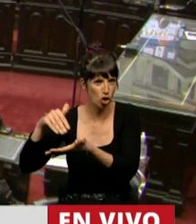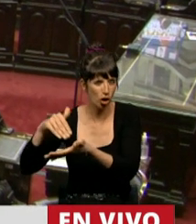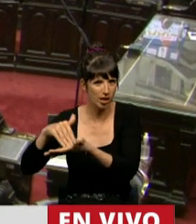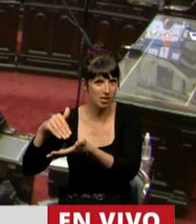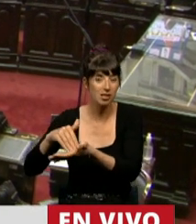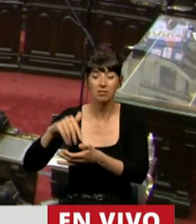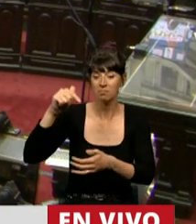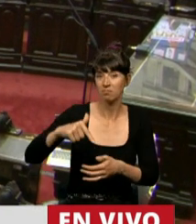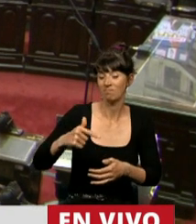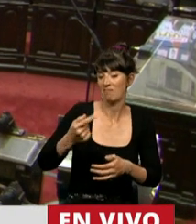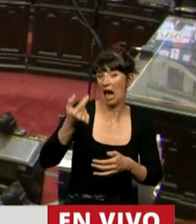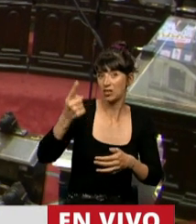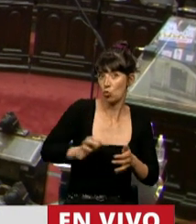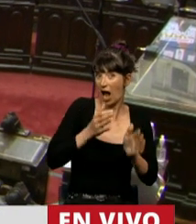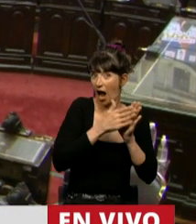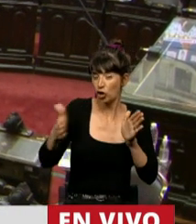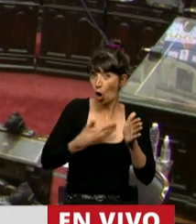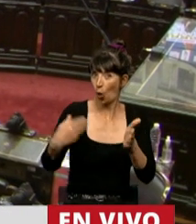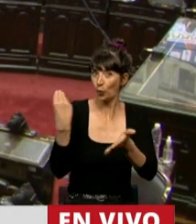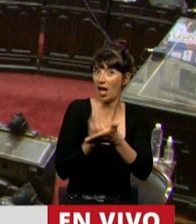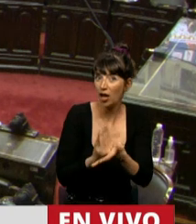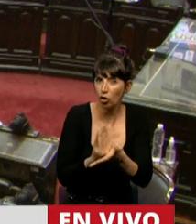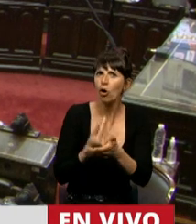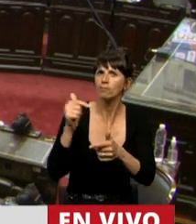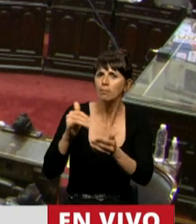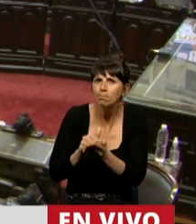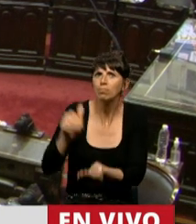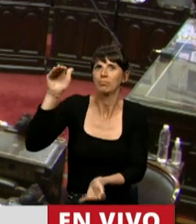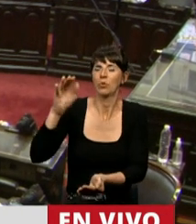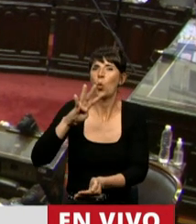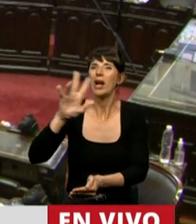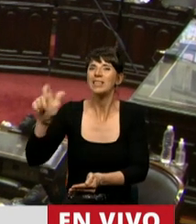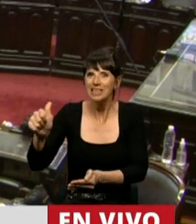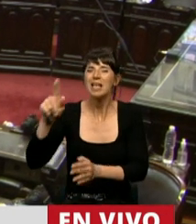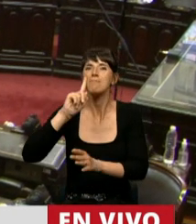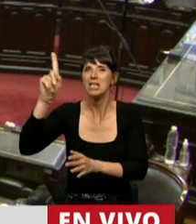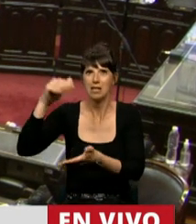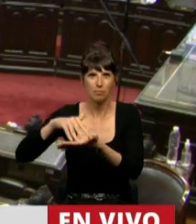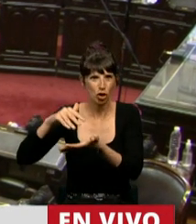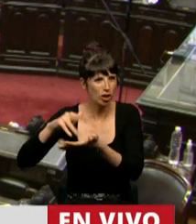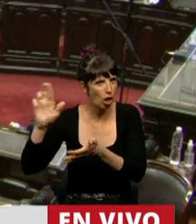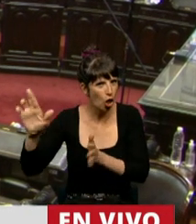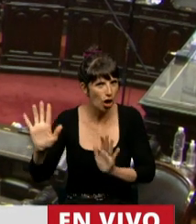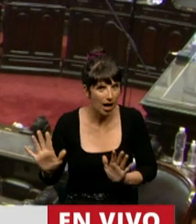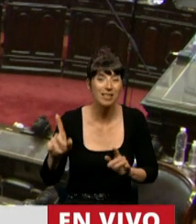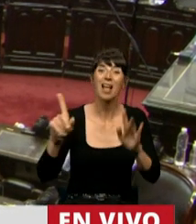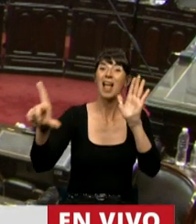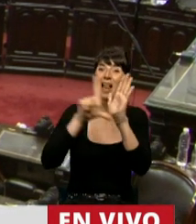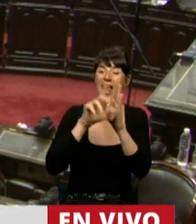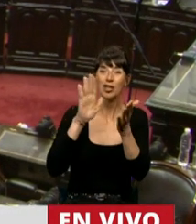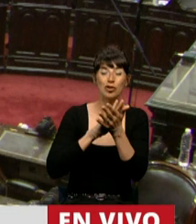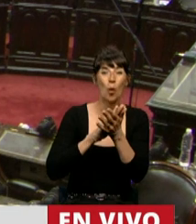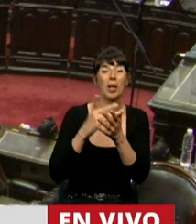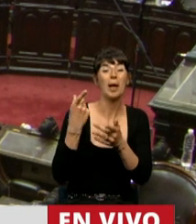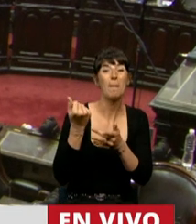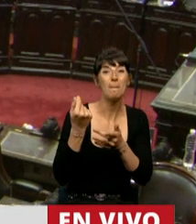de un año de gobierno estamos en el orden de los 46000 millones de dólares la ley de reparación histórica introdujo